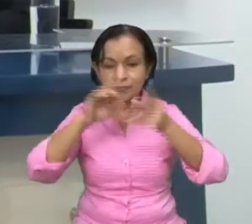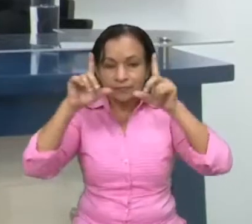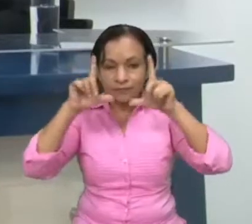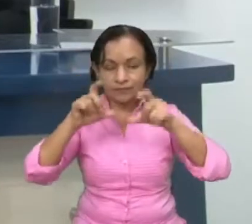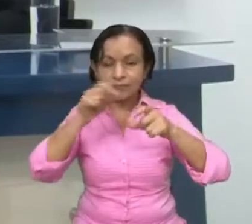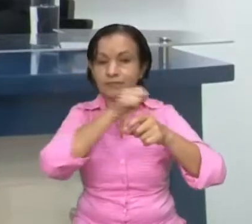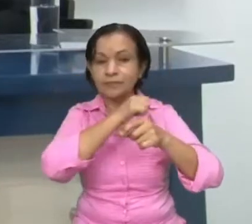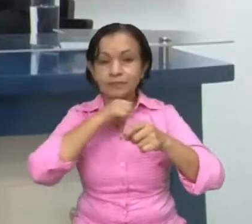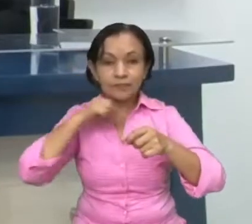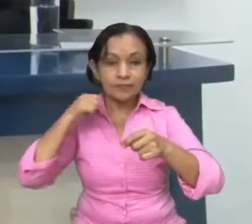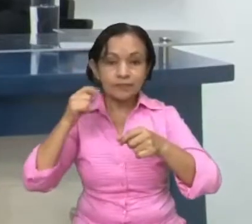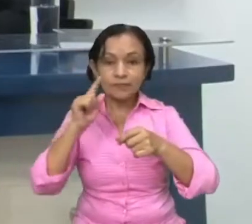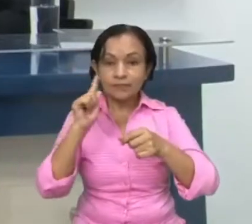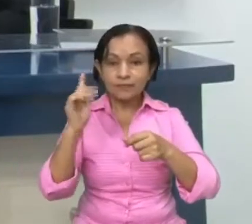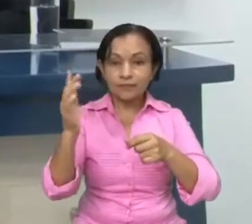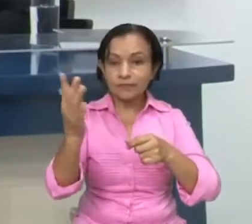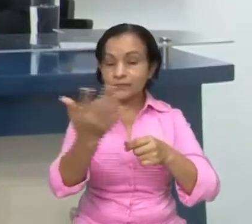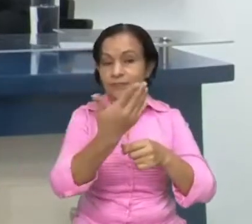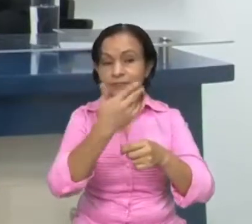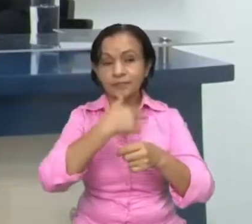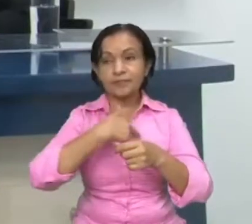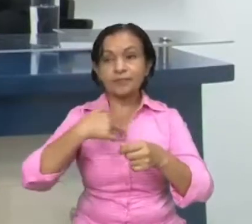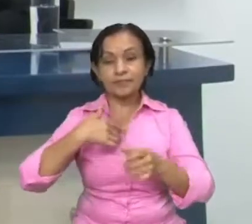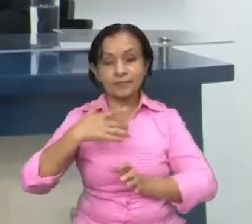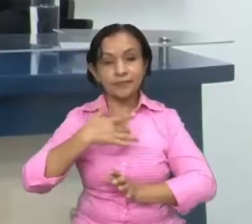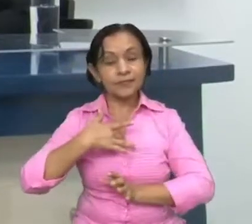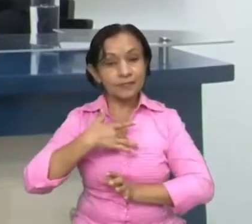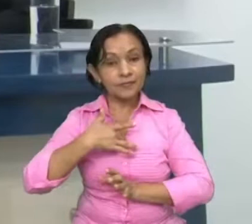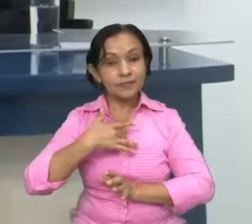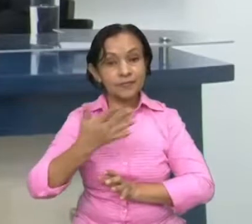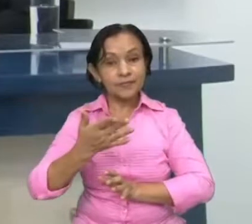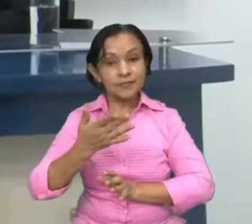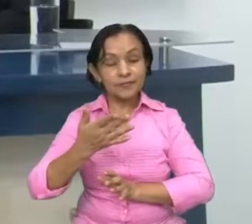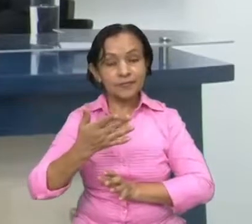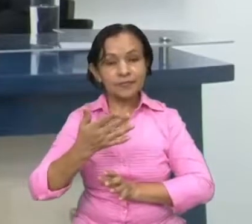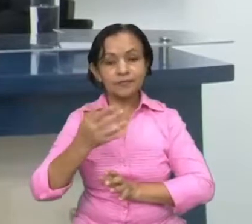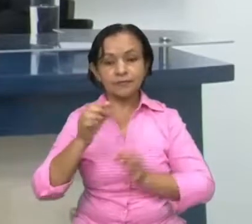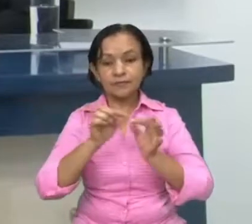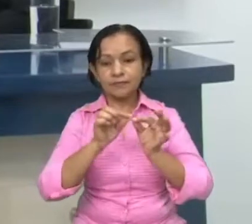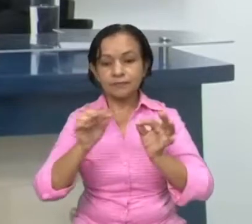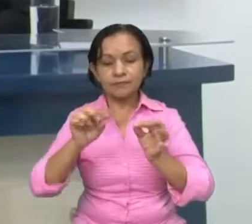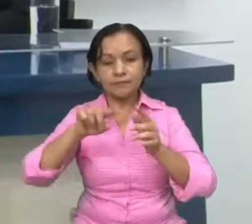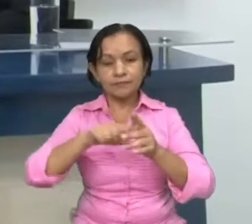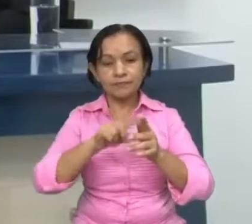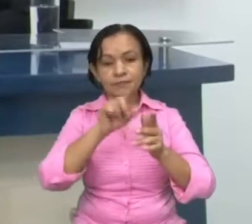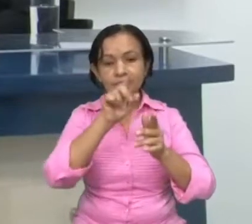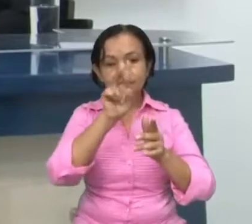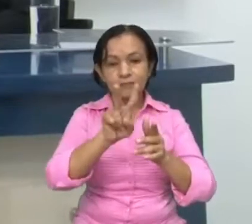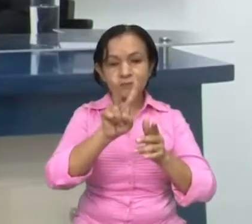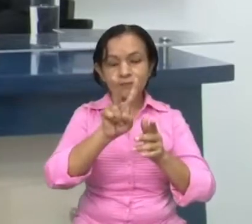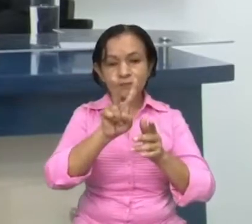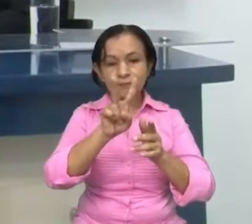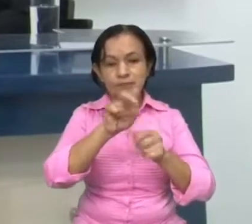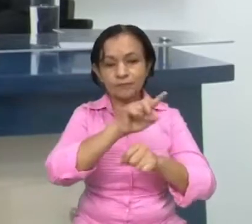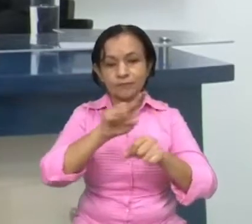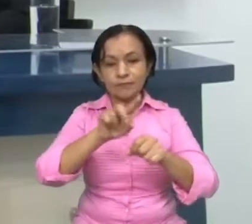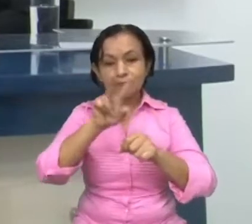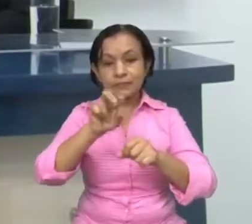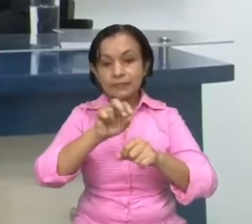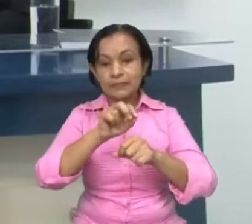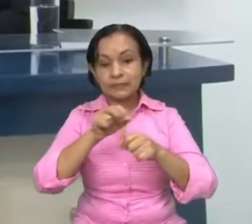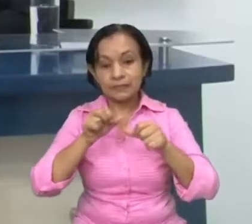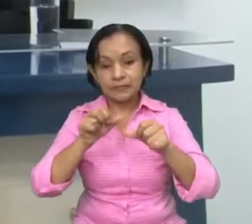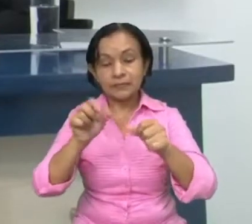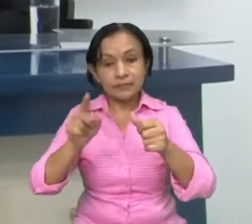pruebas de laboratorio, equipos médicos, todo lo que requería. Y la cirugía connatal inició a las 2 horas 20 minutos. Es